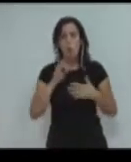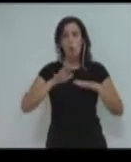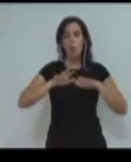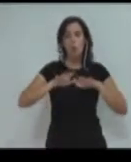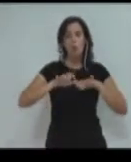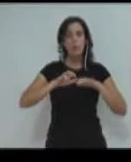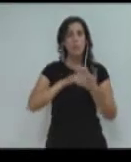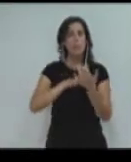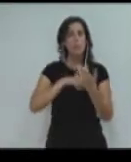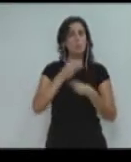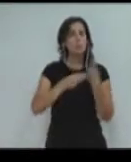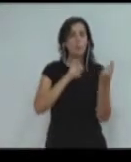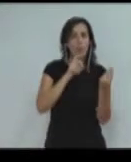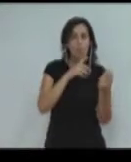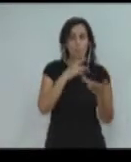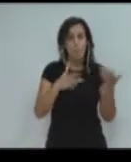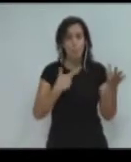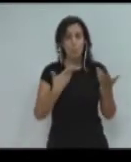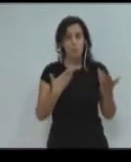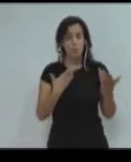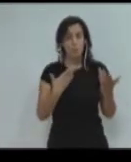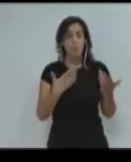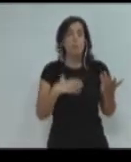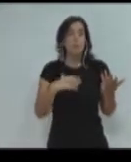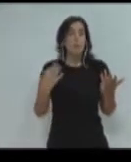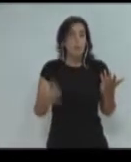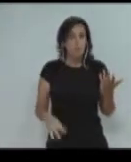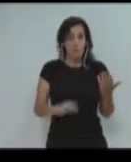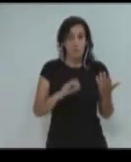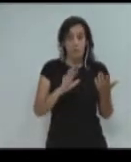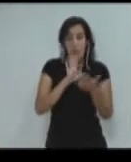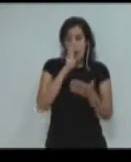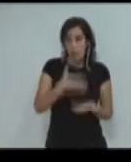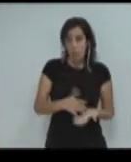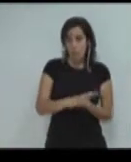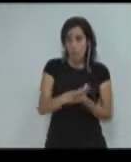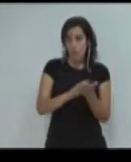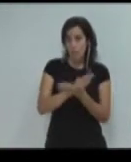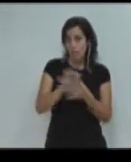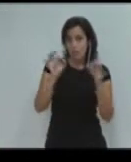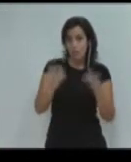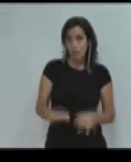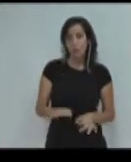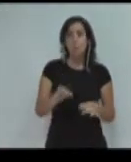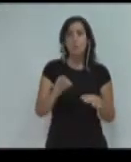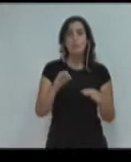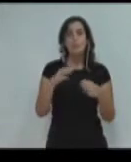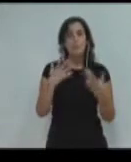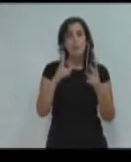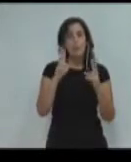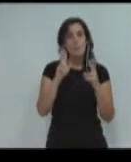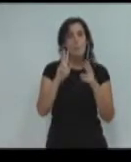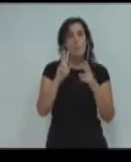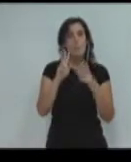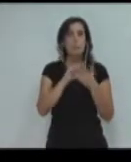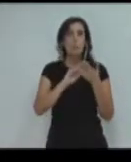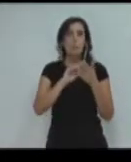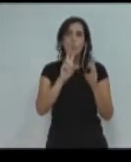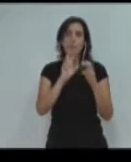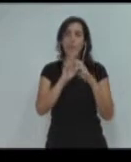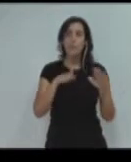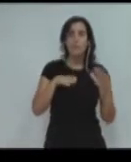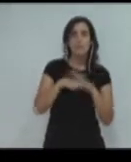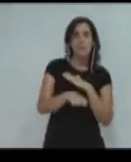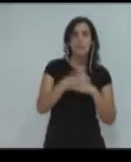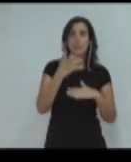ordenador. Posiblemente, ahora además que hablábamos de cómo utilizar las opciones de accesibilidad, a lo mejor